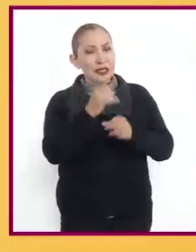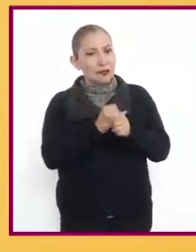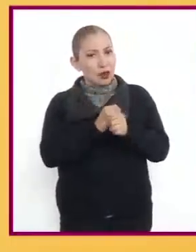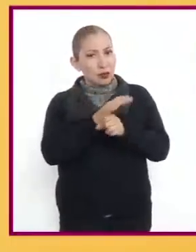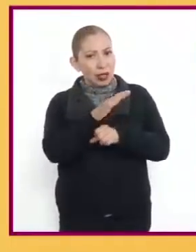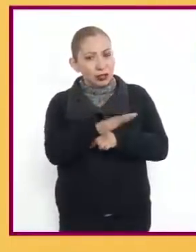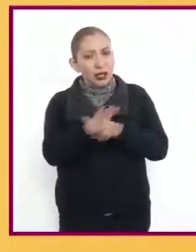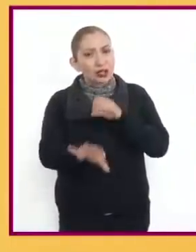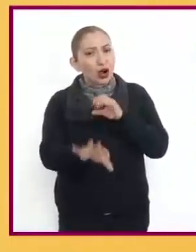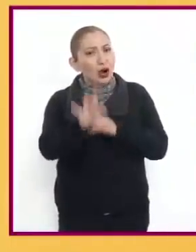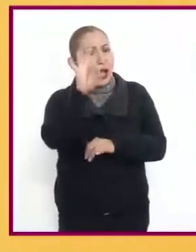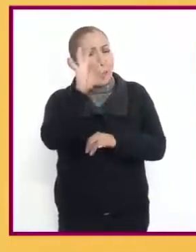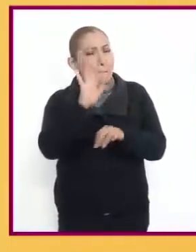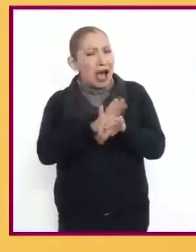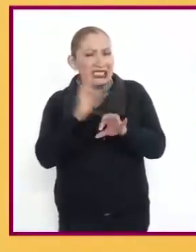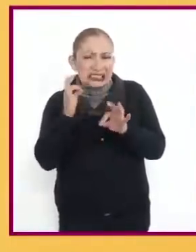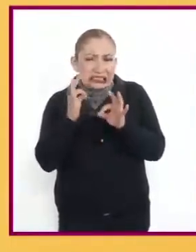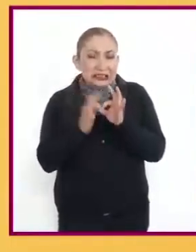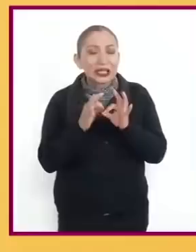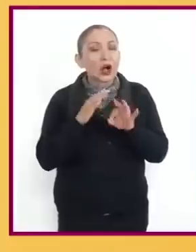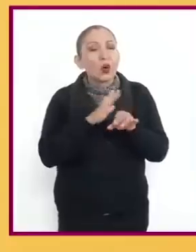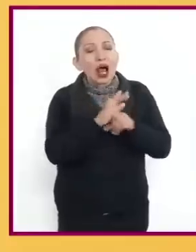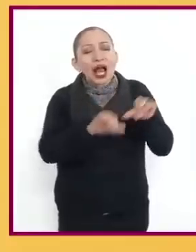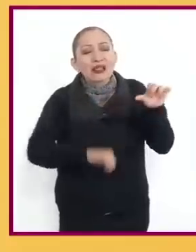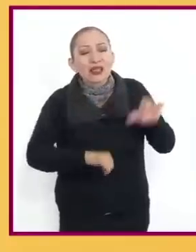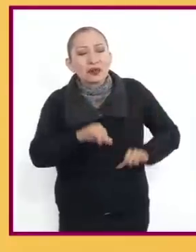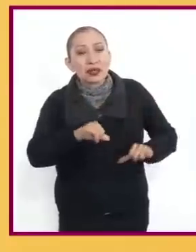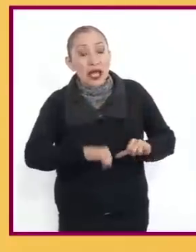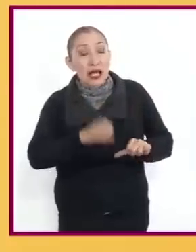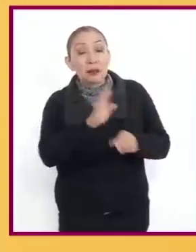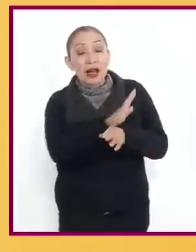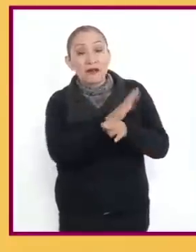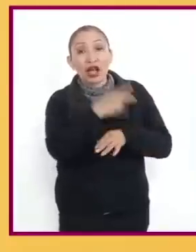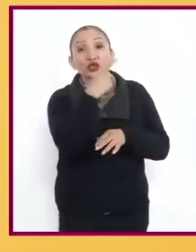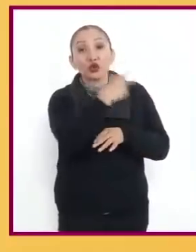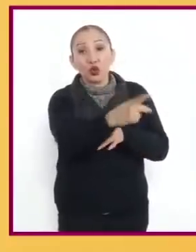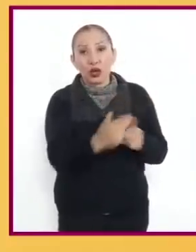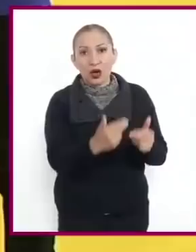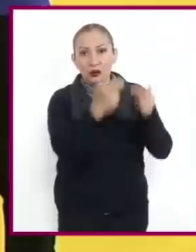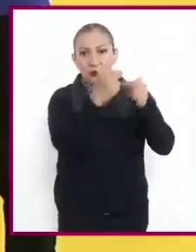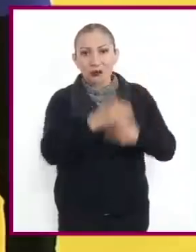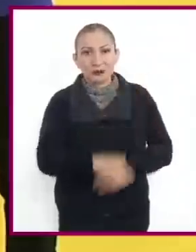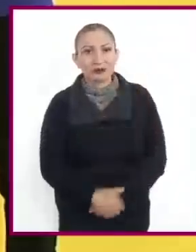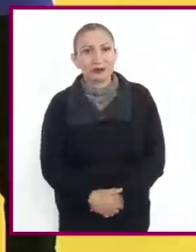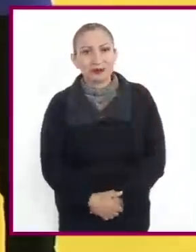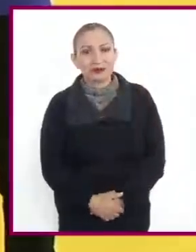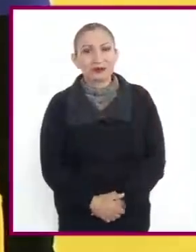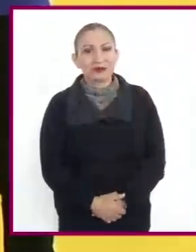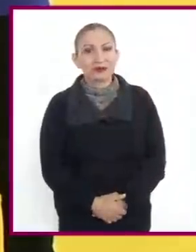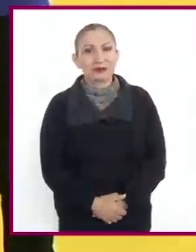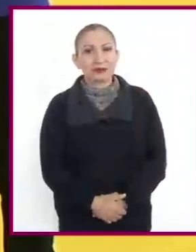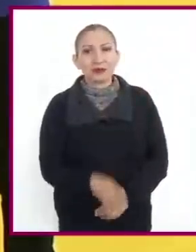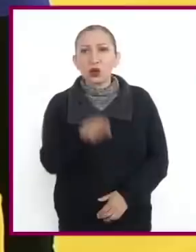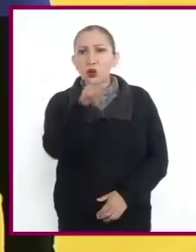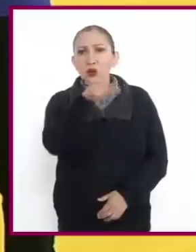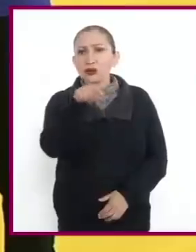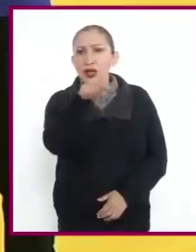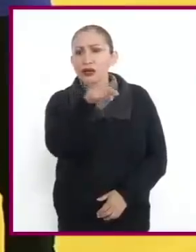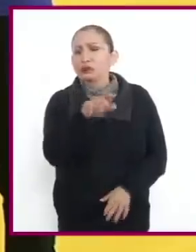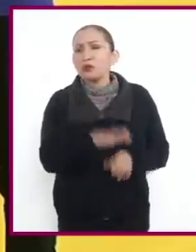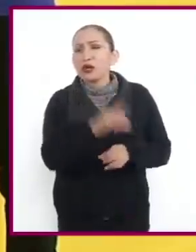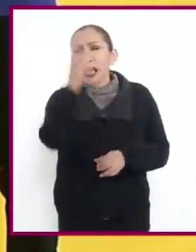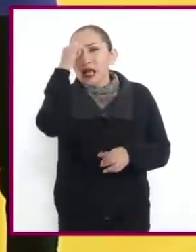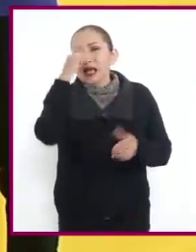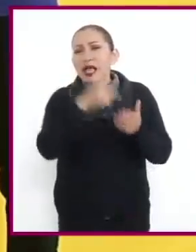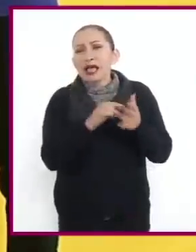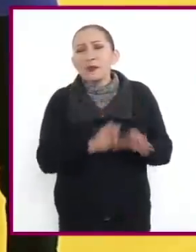información elegirán con mayor precisión las acciones que más convienen a su negocio. ¿Y ustedes? ¿Por qué